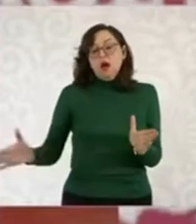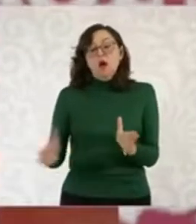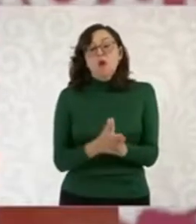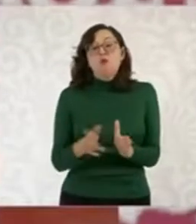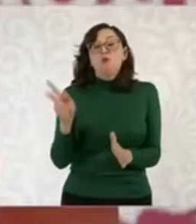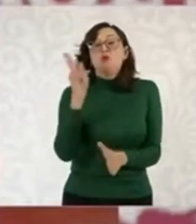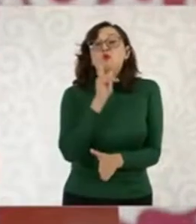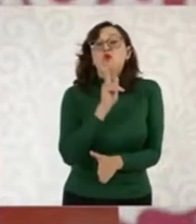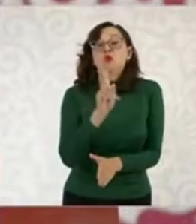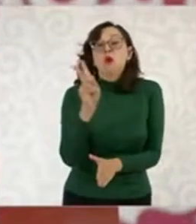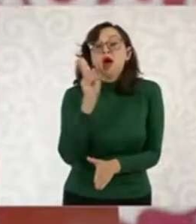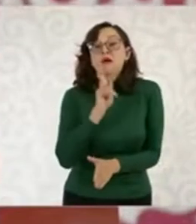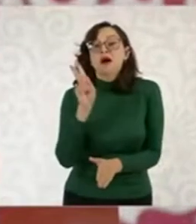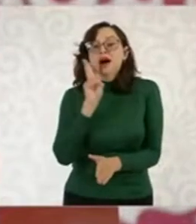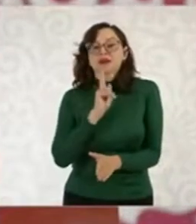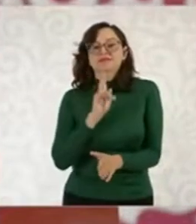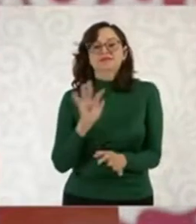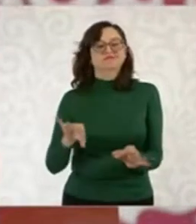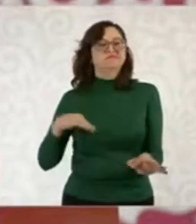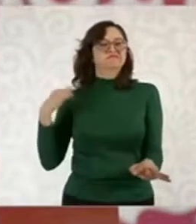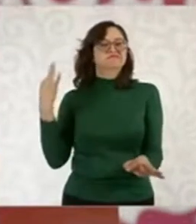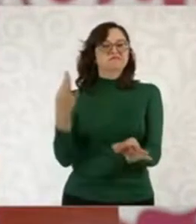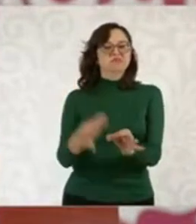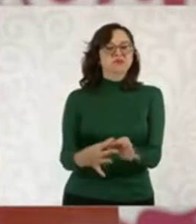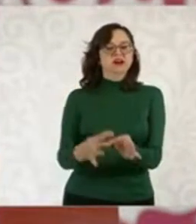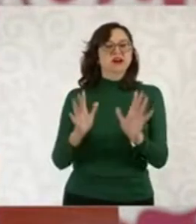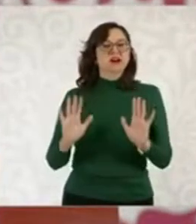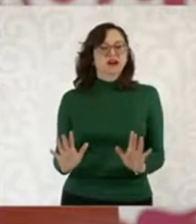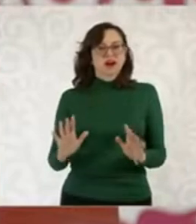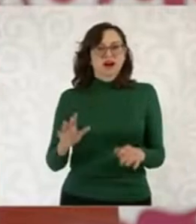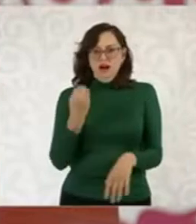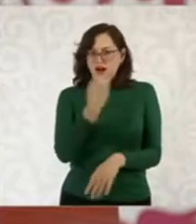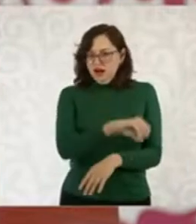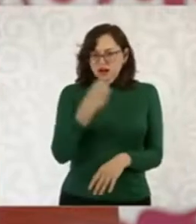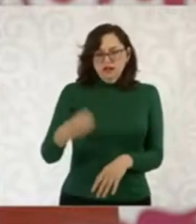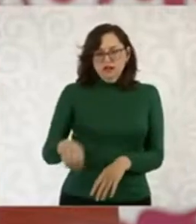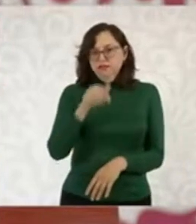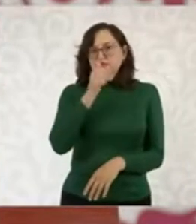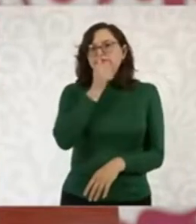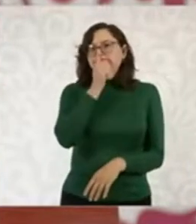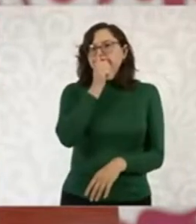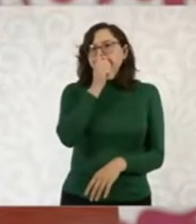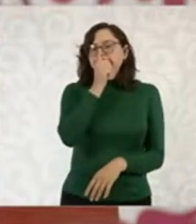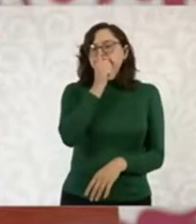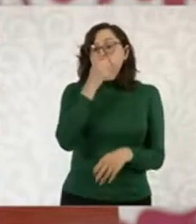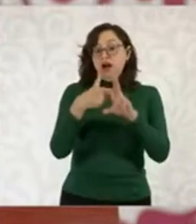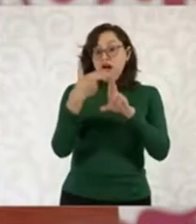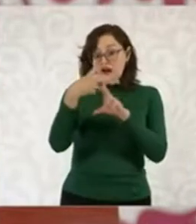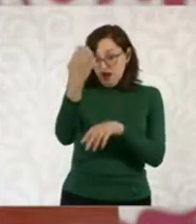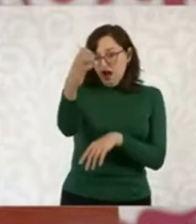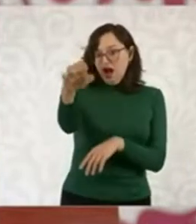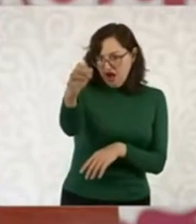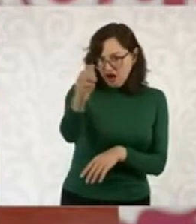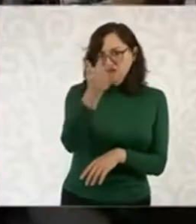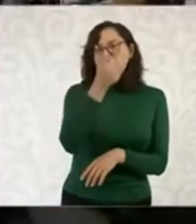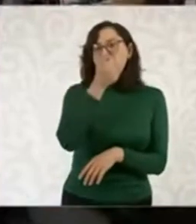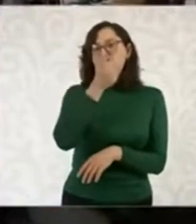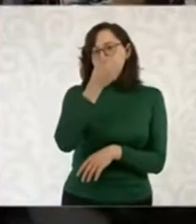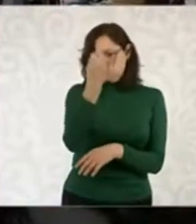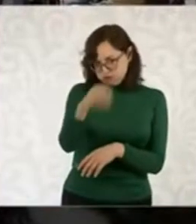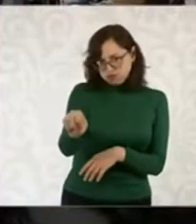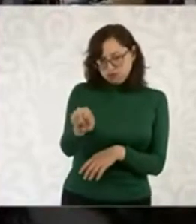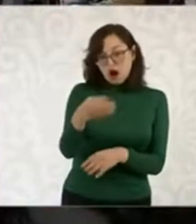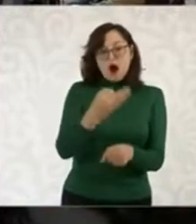ya funciona, porque el obligatorio empieza en enero del próximo año, pero ya en el piloto